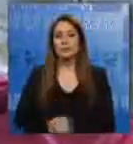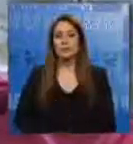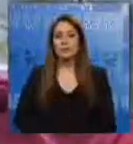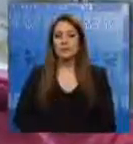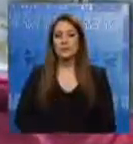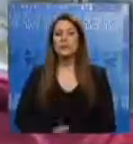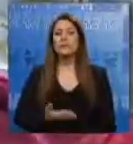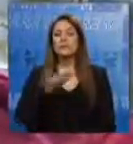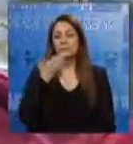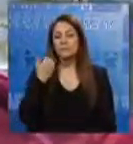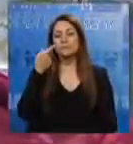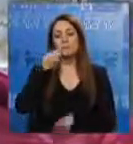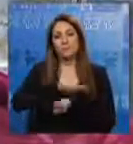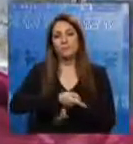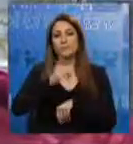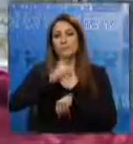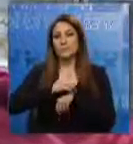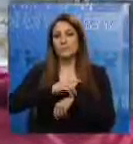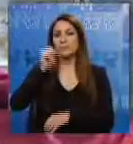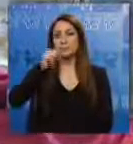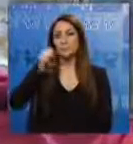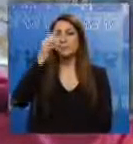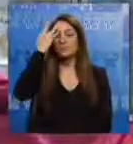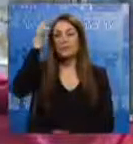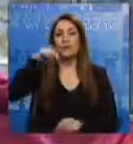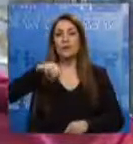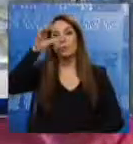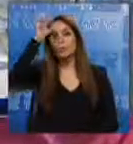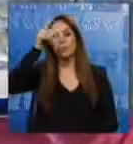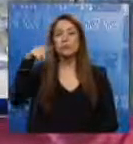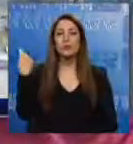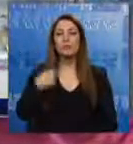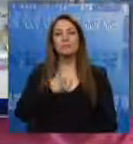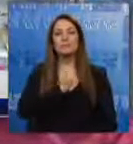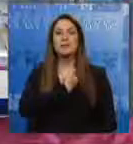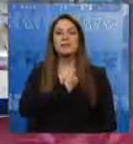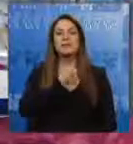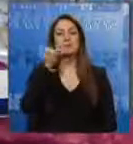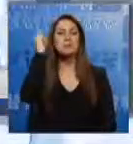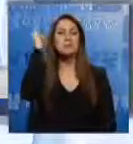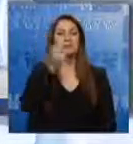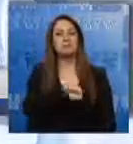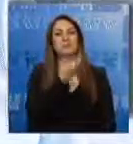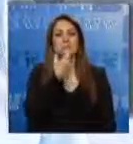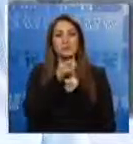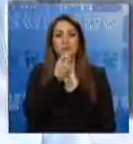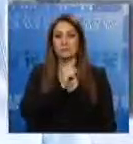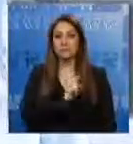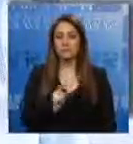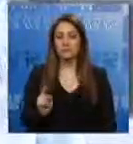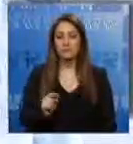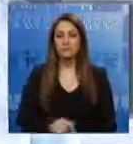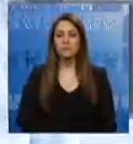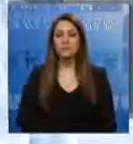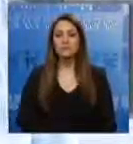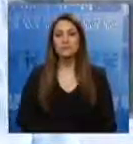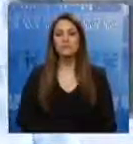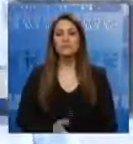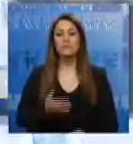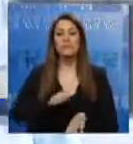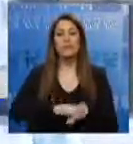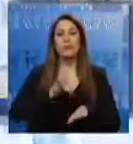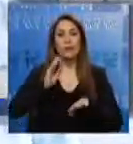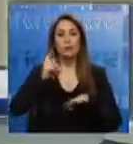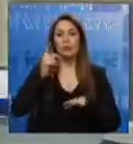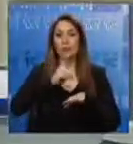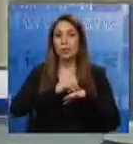esa disposición porque en nuestra cultura todos nos automedicamos en algún momento. La responsabilidad recae sobre el paciente porque debe